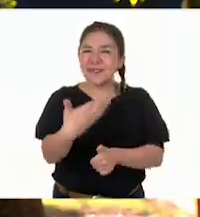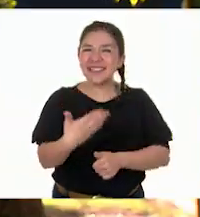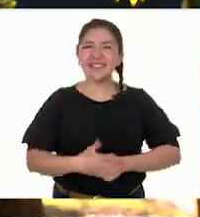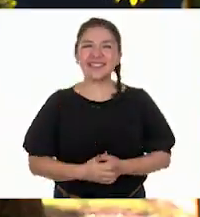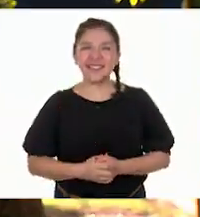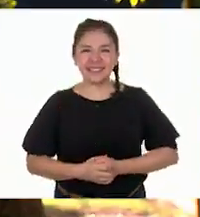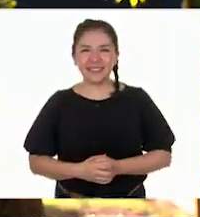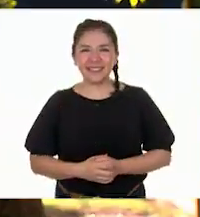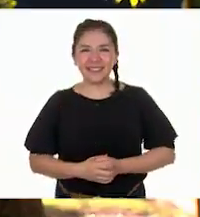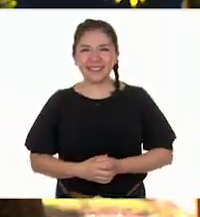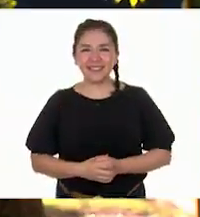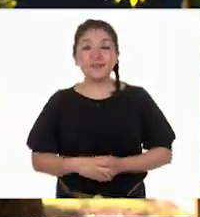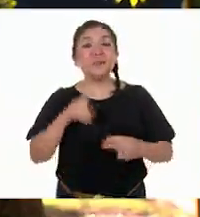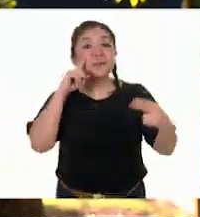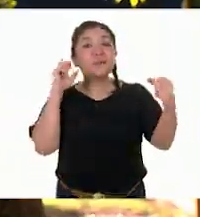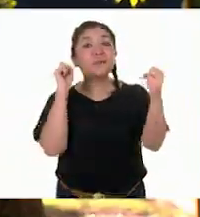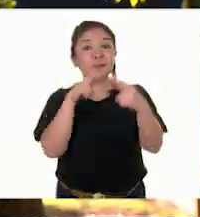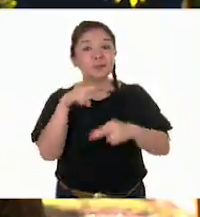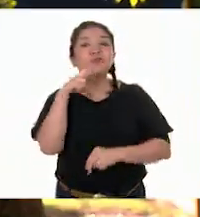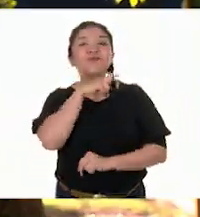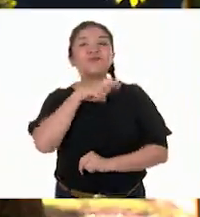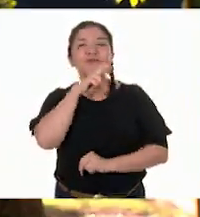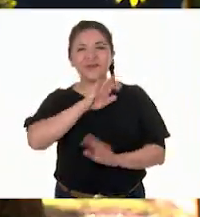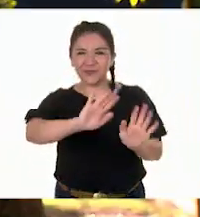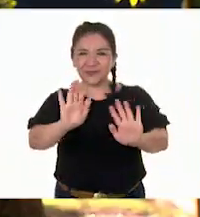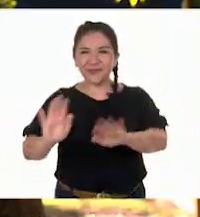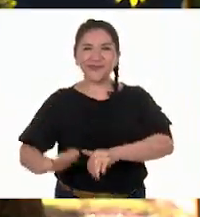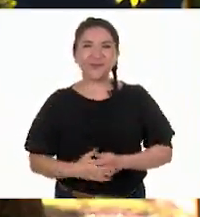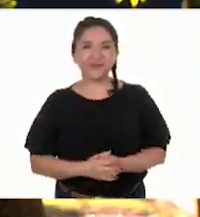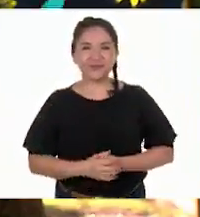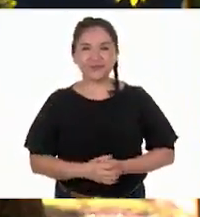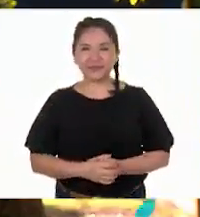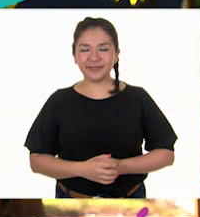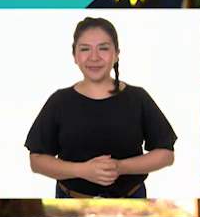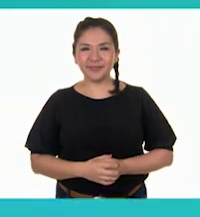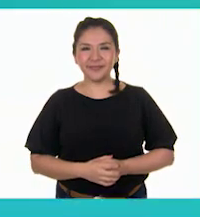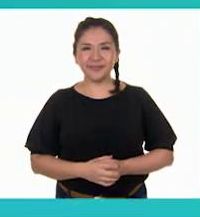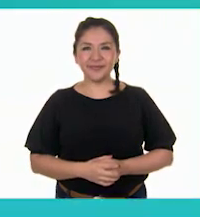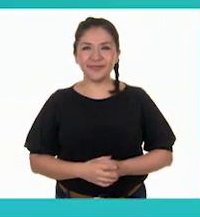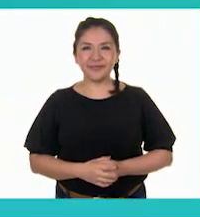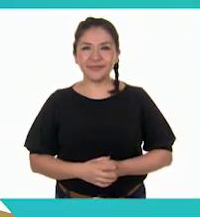¡Muy bien! ¡Nos vemos pronto!